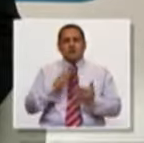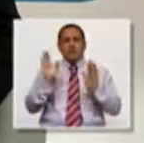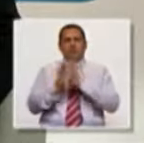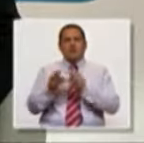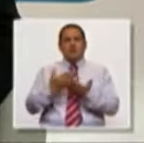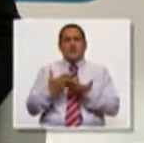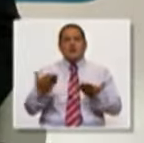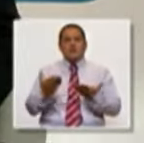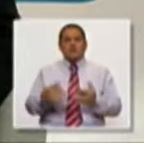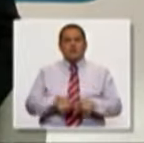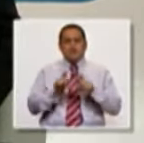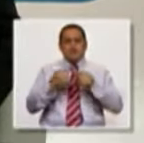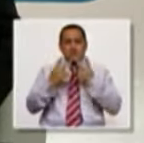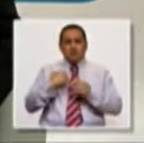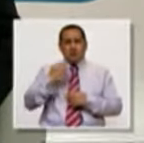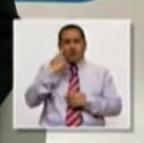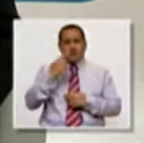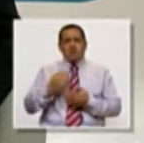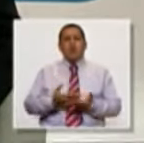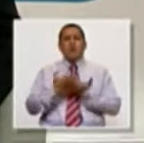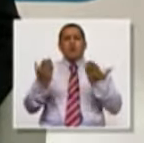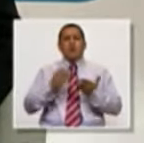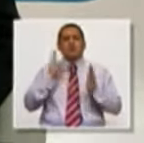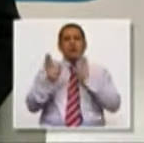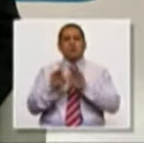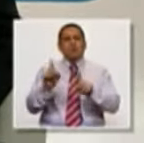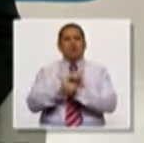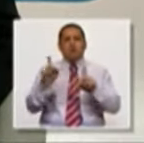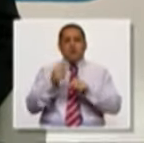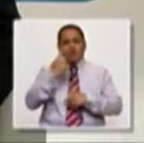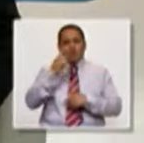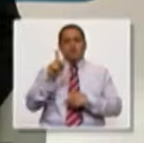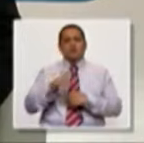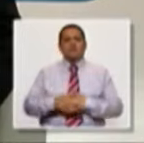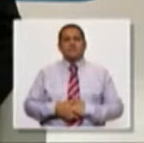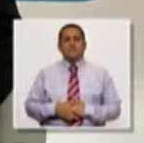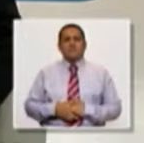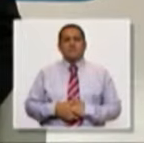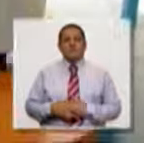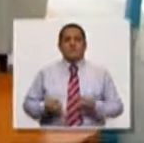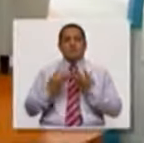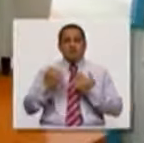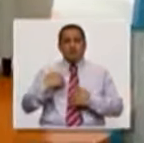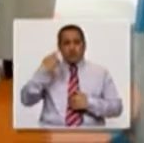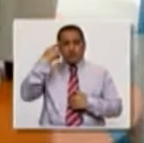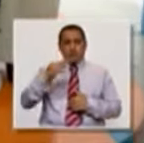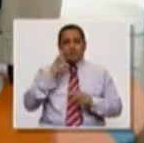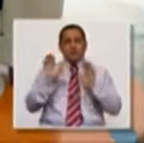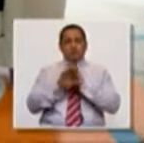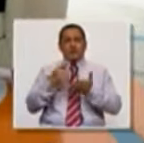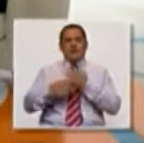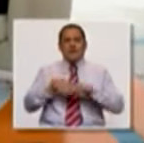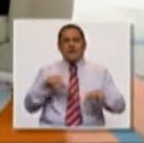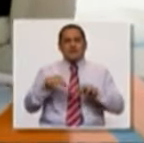casos realmente se van a conocer. ¿Cuáles en todo caso no se van a conocer? Ok, yo creo que lo que hace el